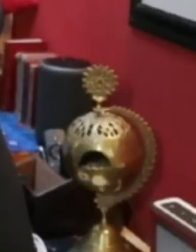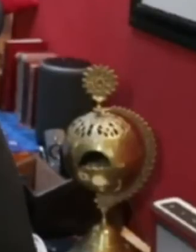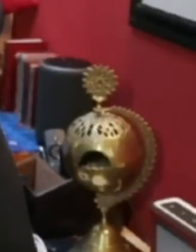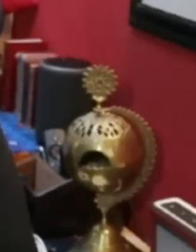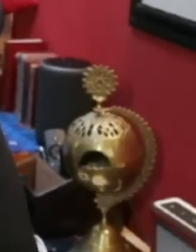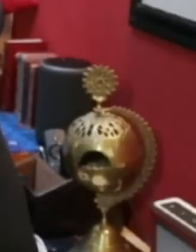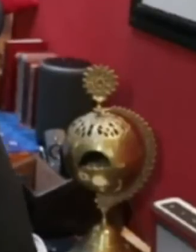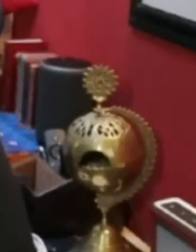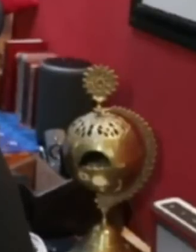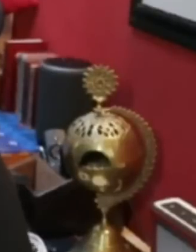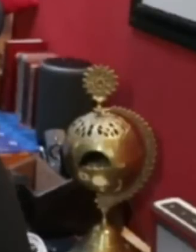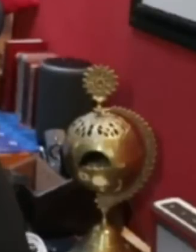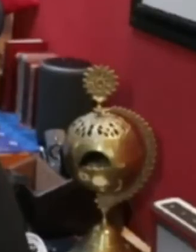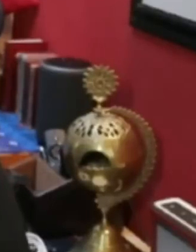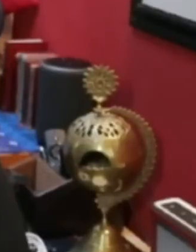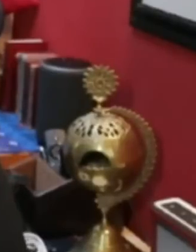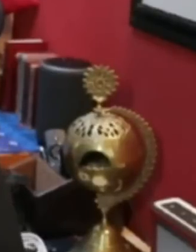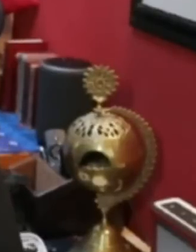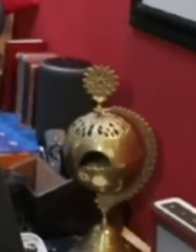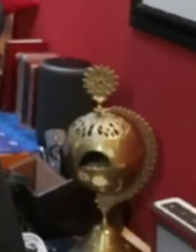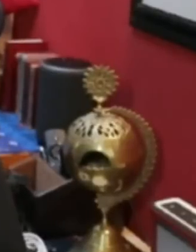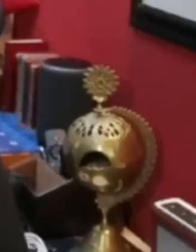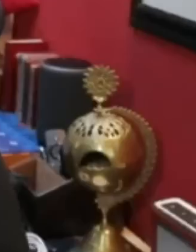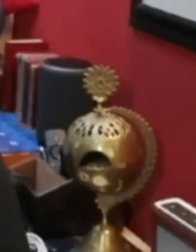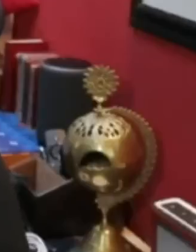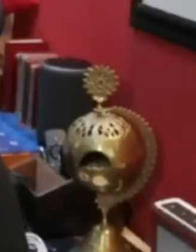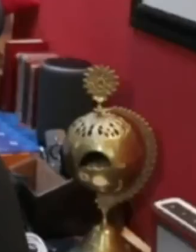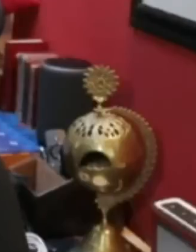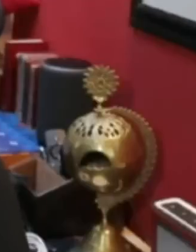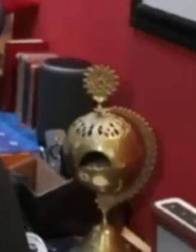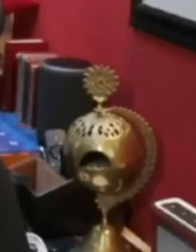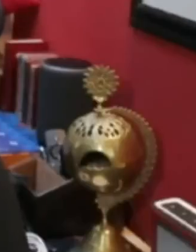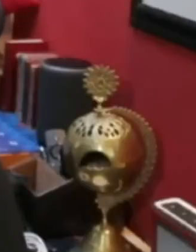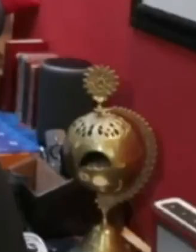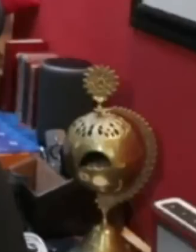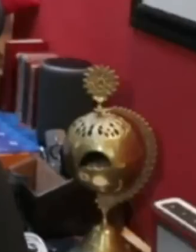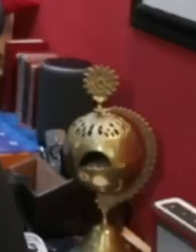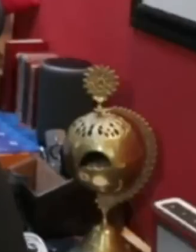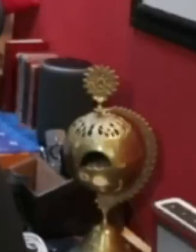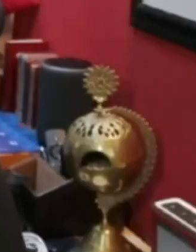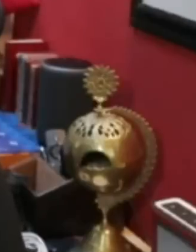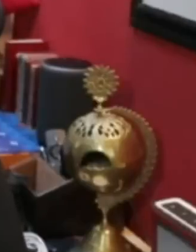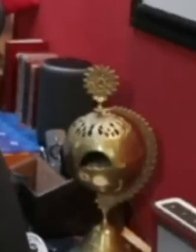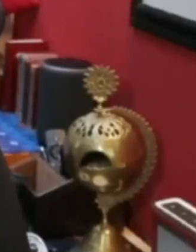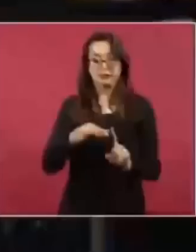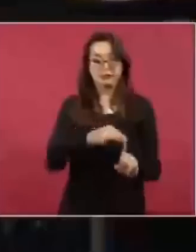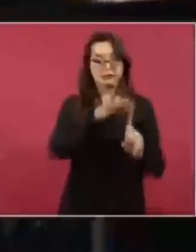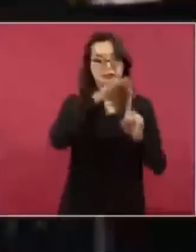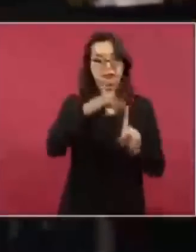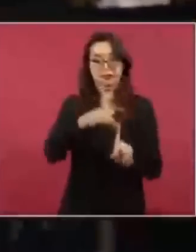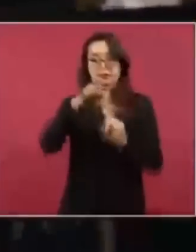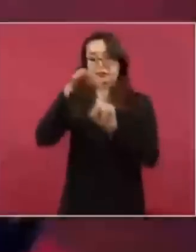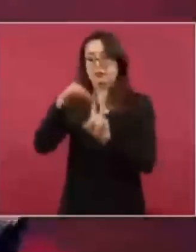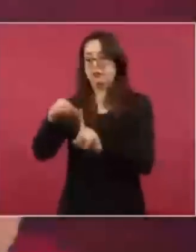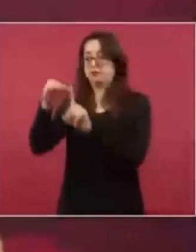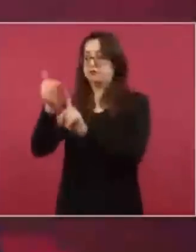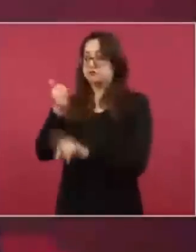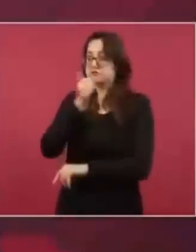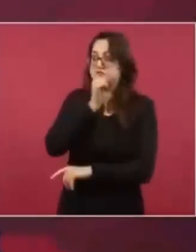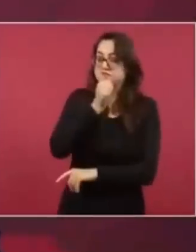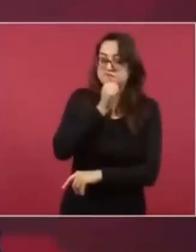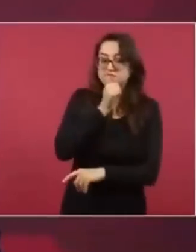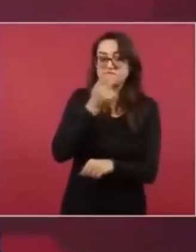mañanera para lanzarles este mensaje precisamente a los miembros del PAN o de la oposición en el Senado. Se debe de entender